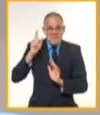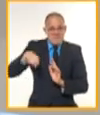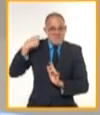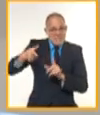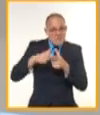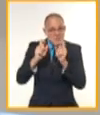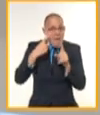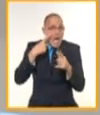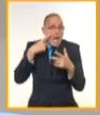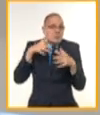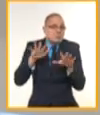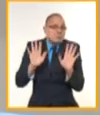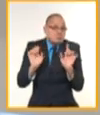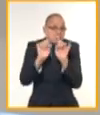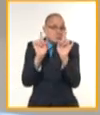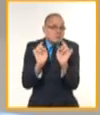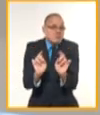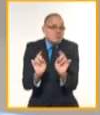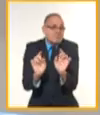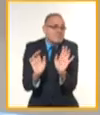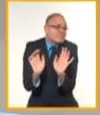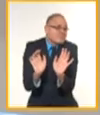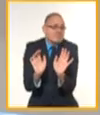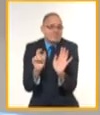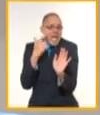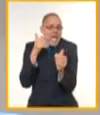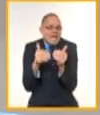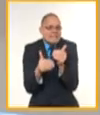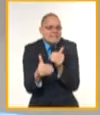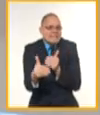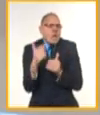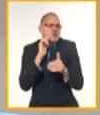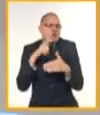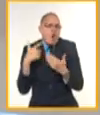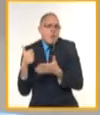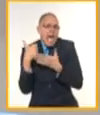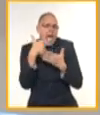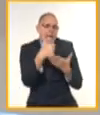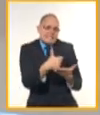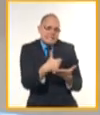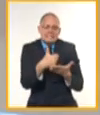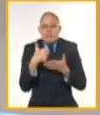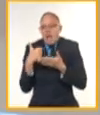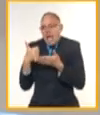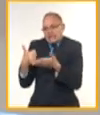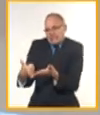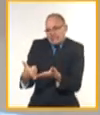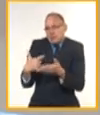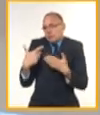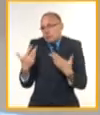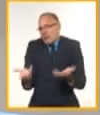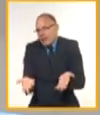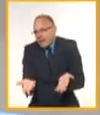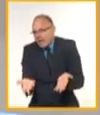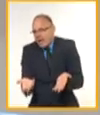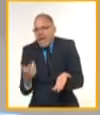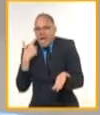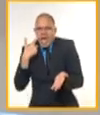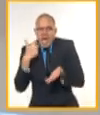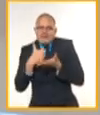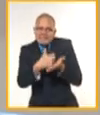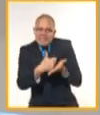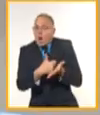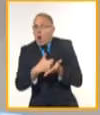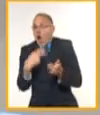ver cómo sigue este nivel de apoyo, si evoluciona, si se estanca, qué pasa y